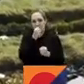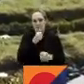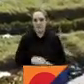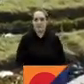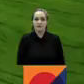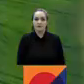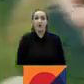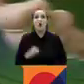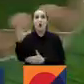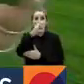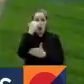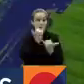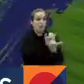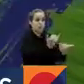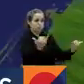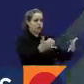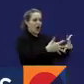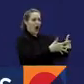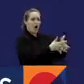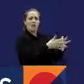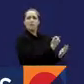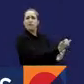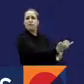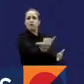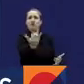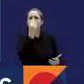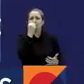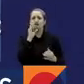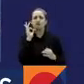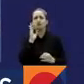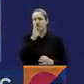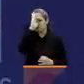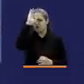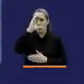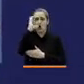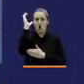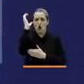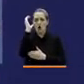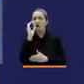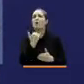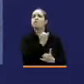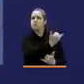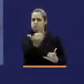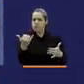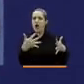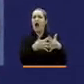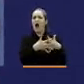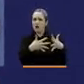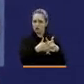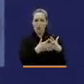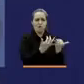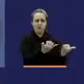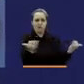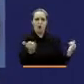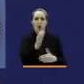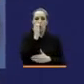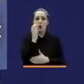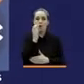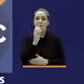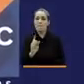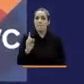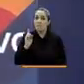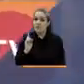Nuestro país se autoabastece del primer alimento de consumo en la canasta familiar, el arroz.